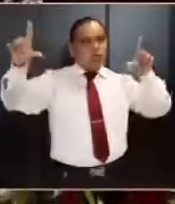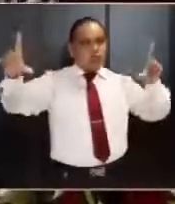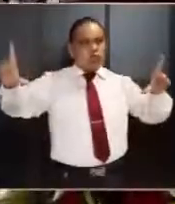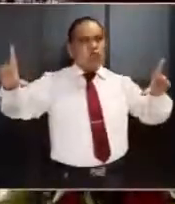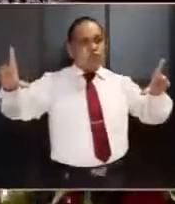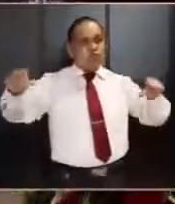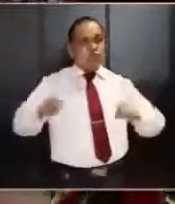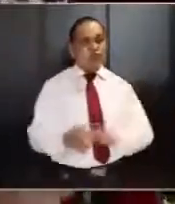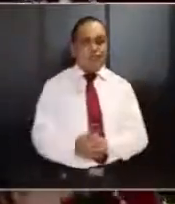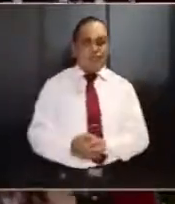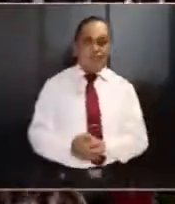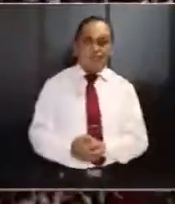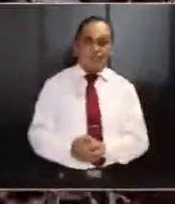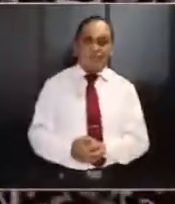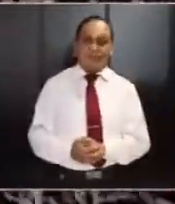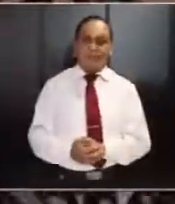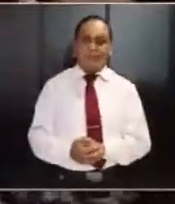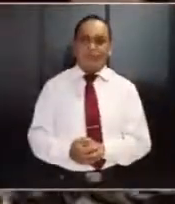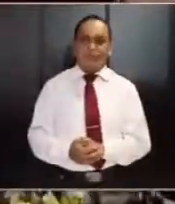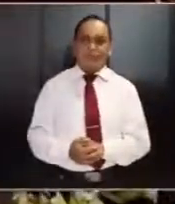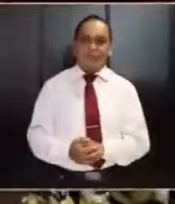terminará